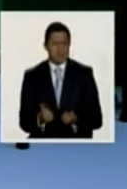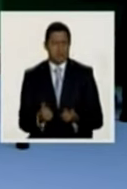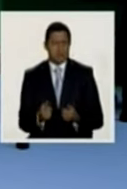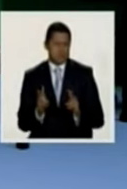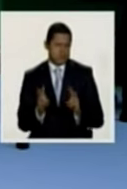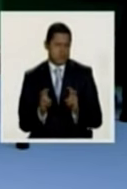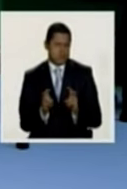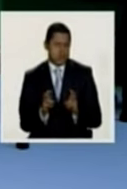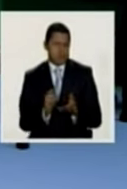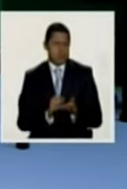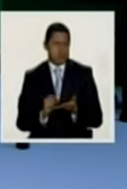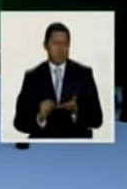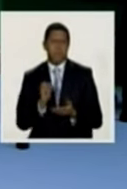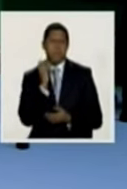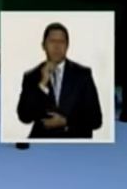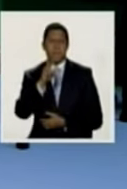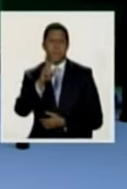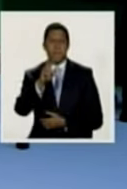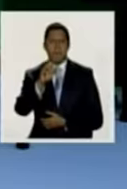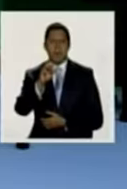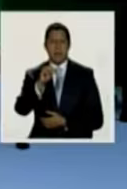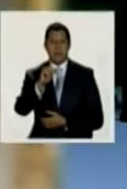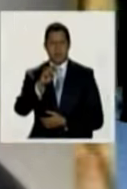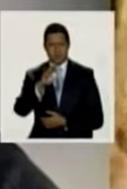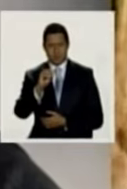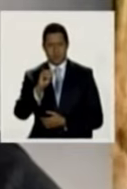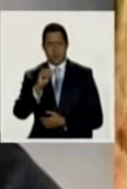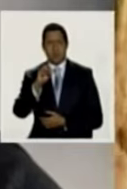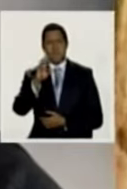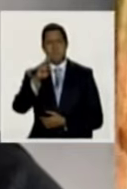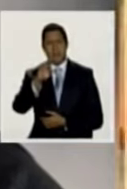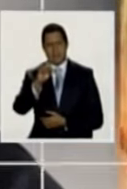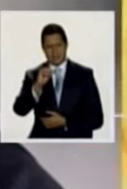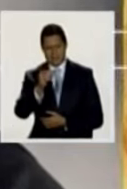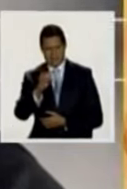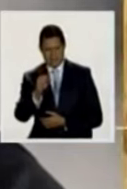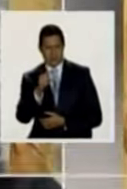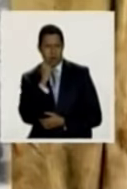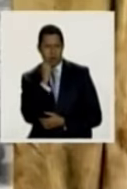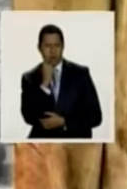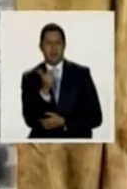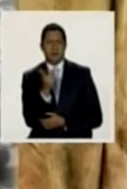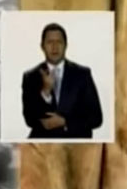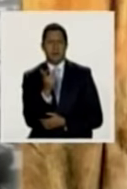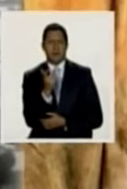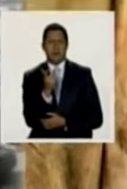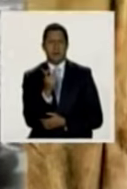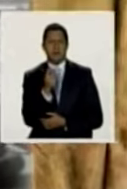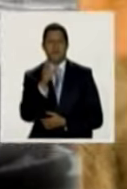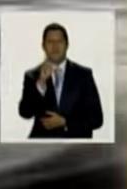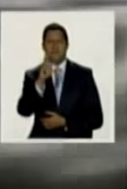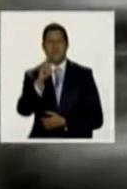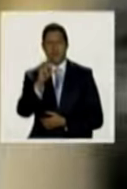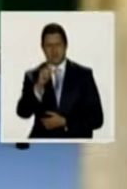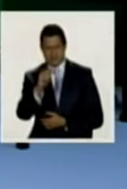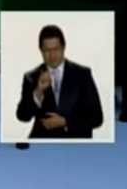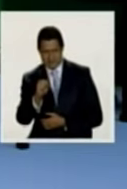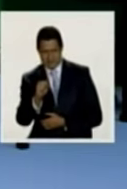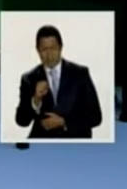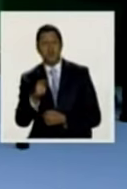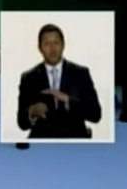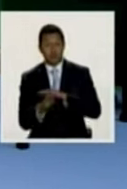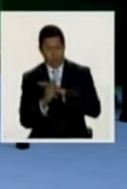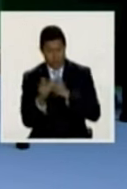carrera, autores como Vargas Llosa, como García Márquez, como Carlos Fuentes, etc.